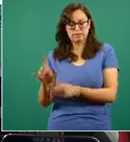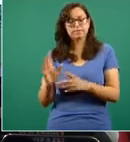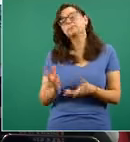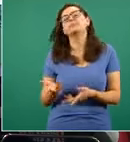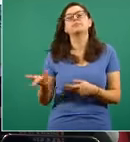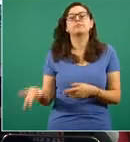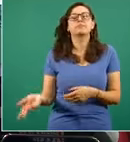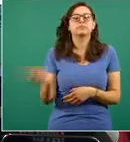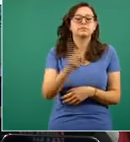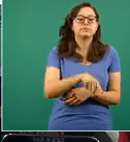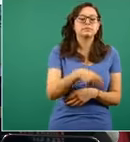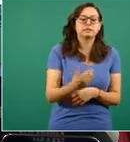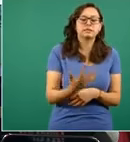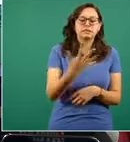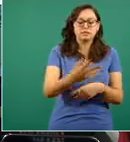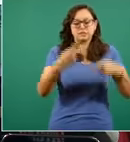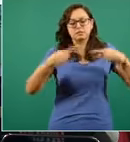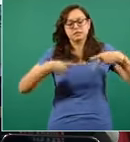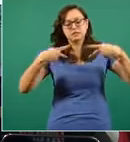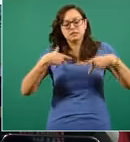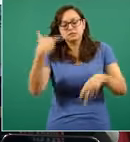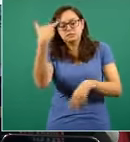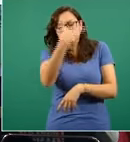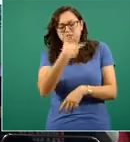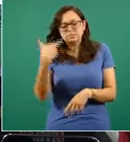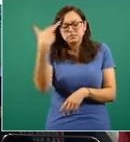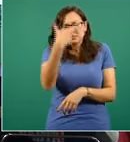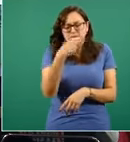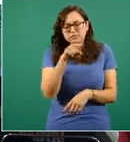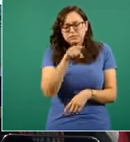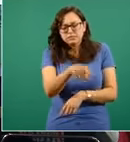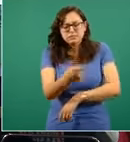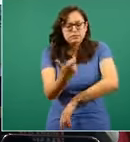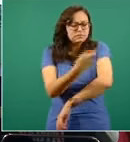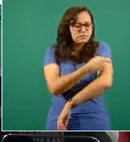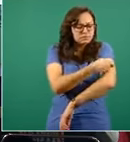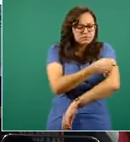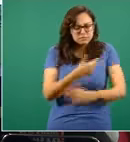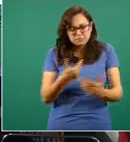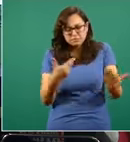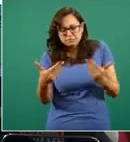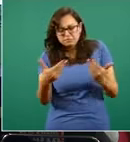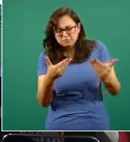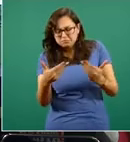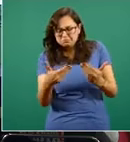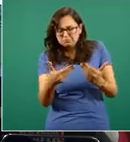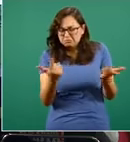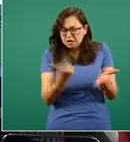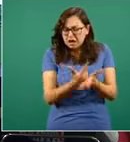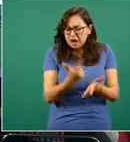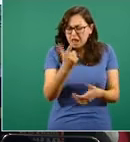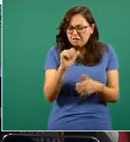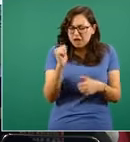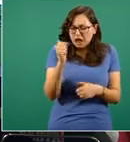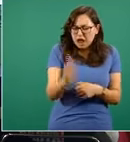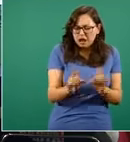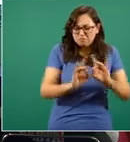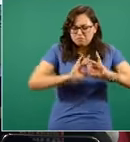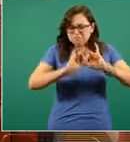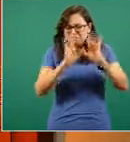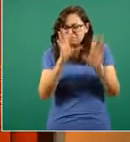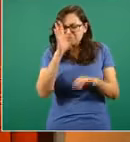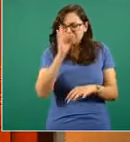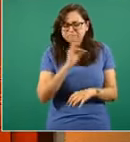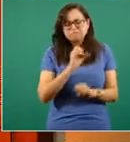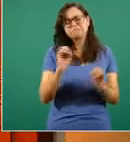y la valoración de la información no cumplían con los criterios necesarios para ser clasificados como